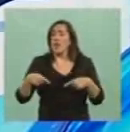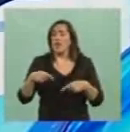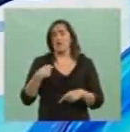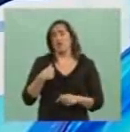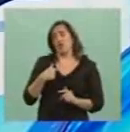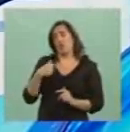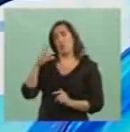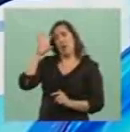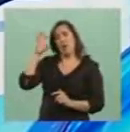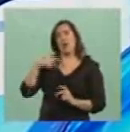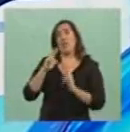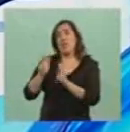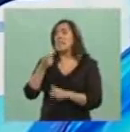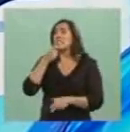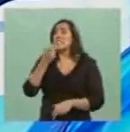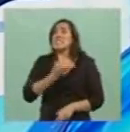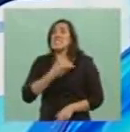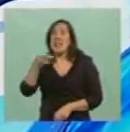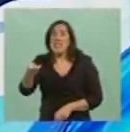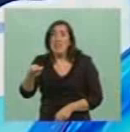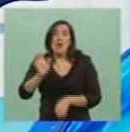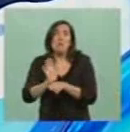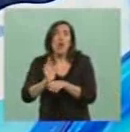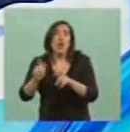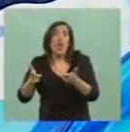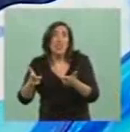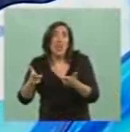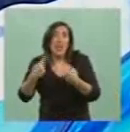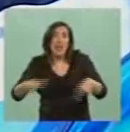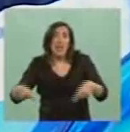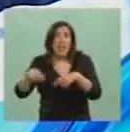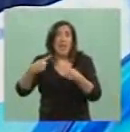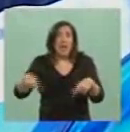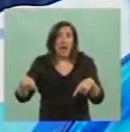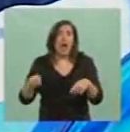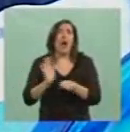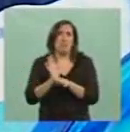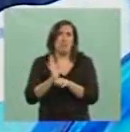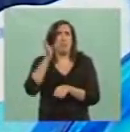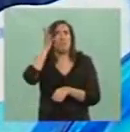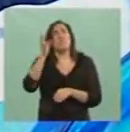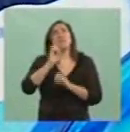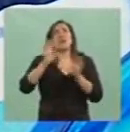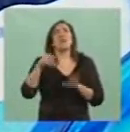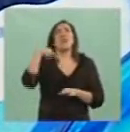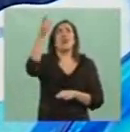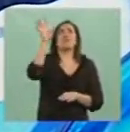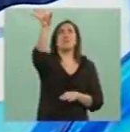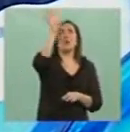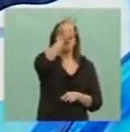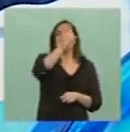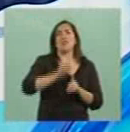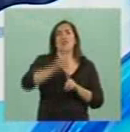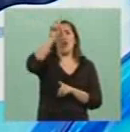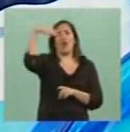bueno, si Santa Fe carece de recursos, ¿qué dejamos para el NEA o el NOA? Realmente lo dejamos, realmente la